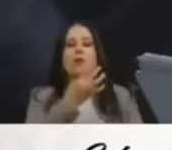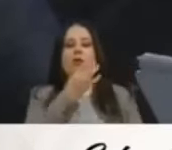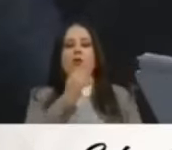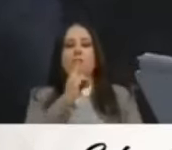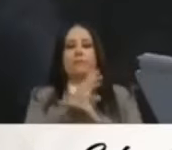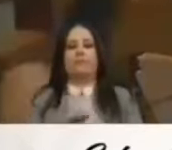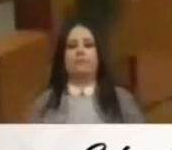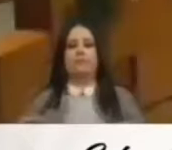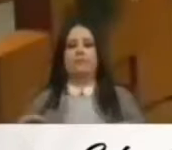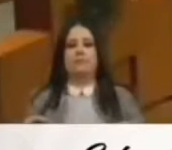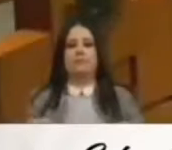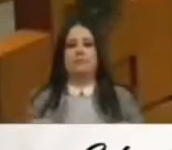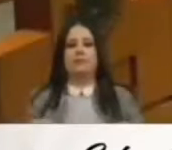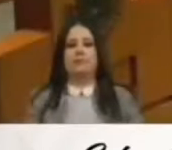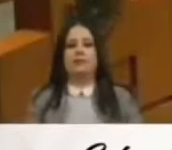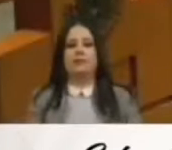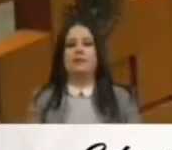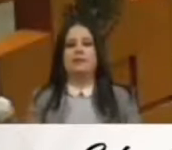silencio.